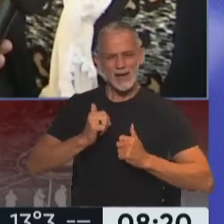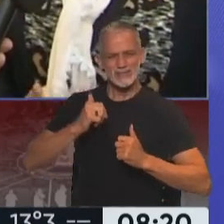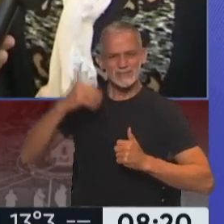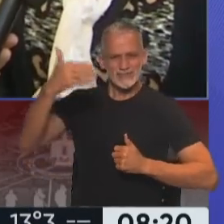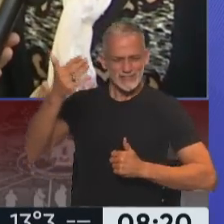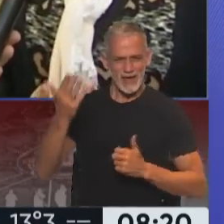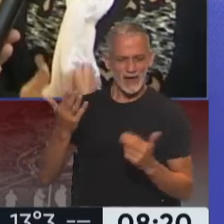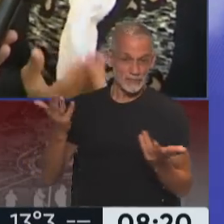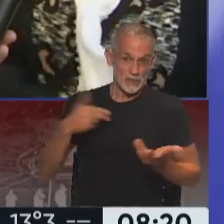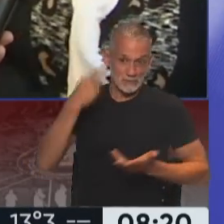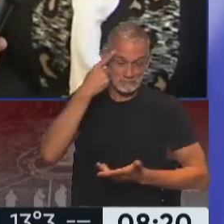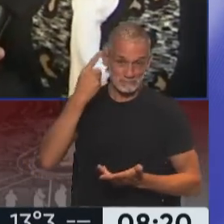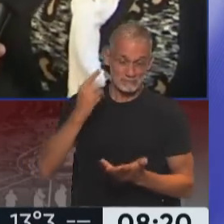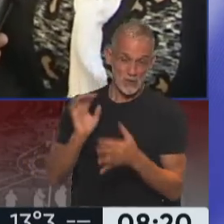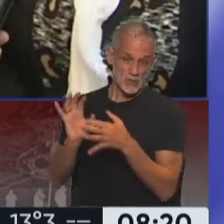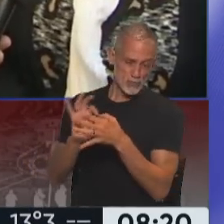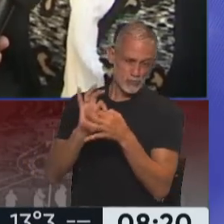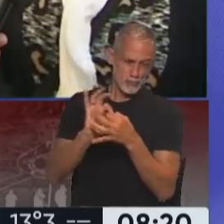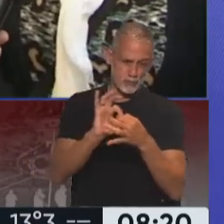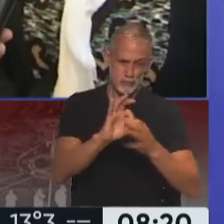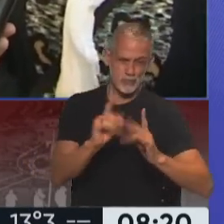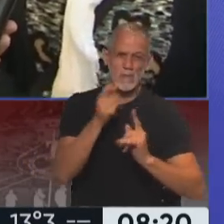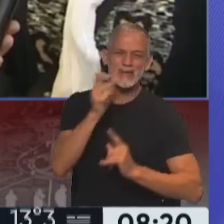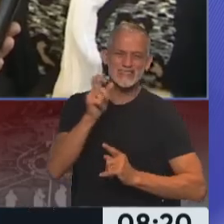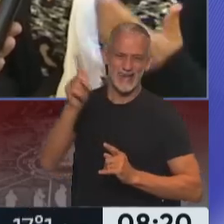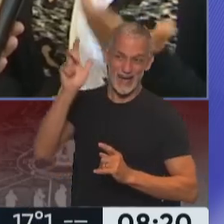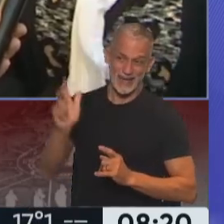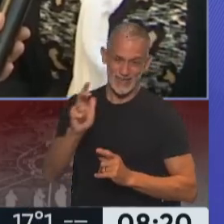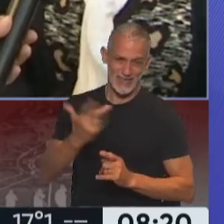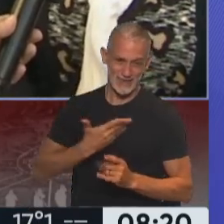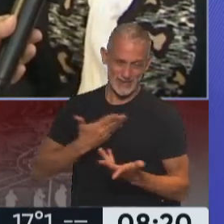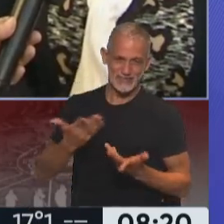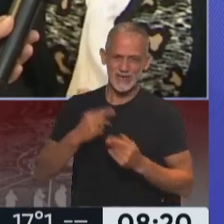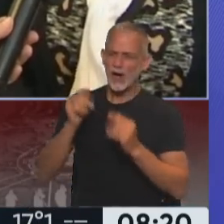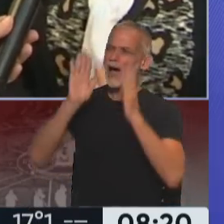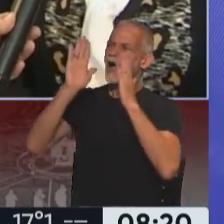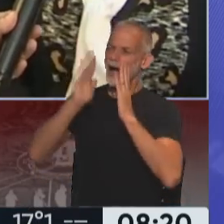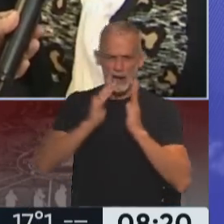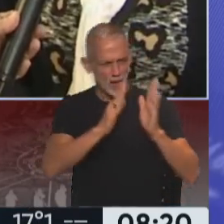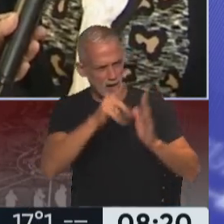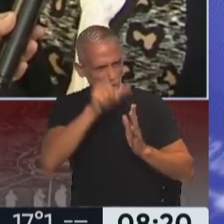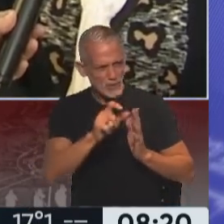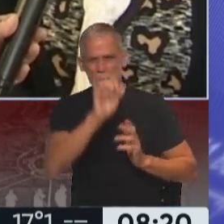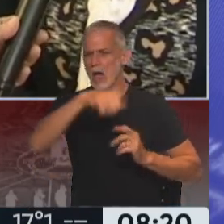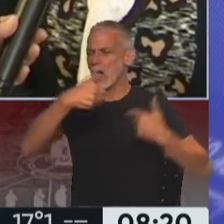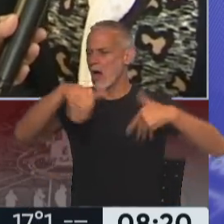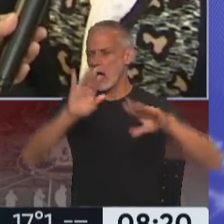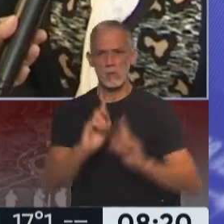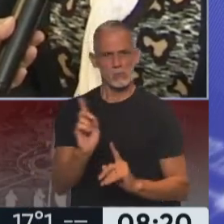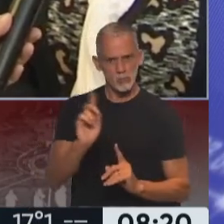digamos, tratar de continuar con ese mensaje, de prestarle atención al otro, de que no te sea indiferente su